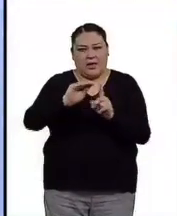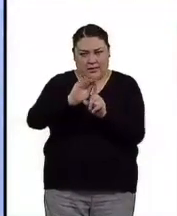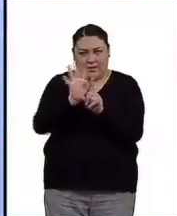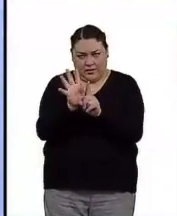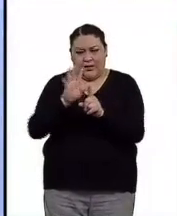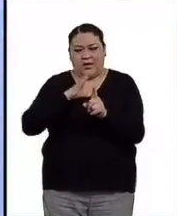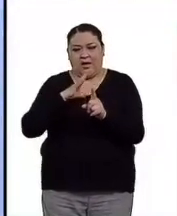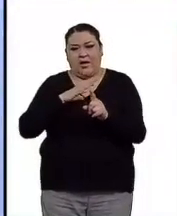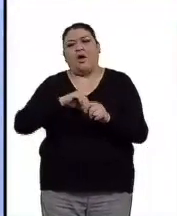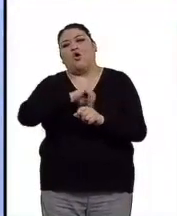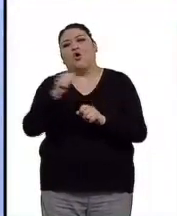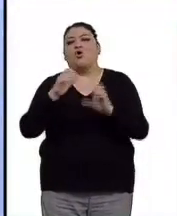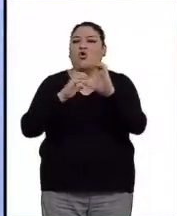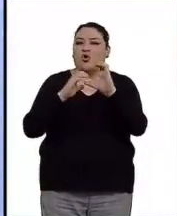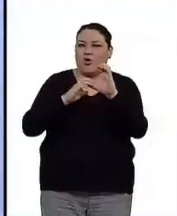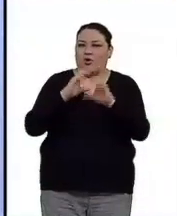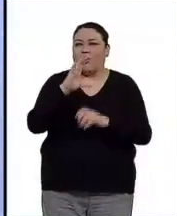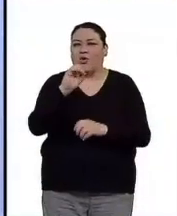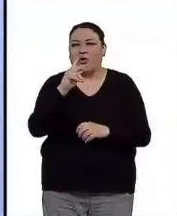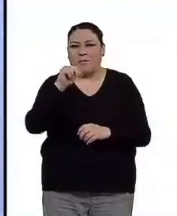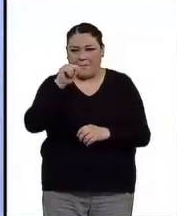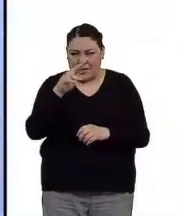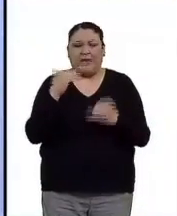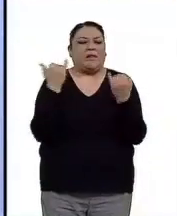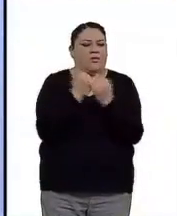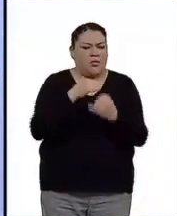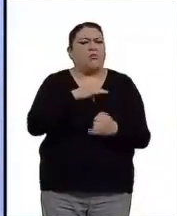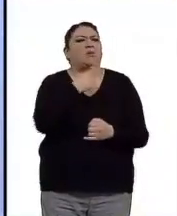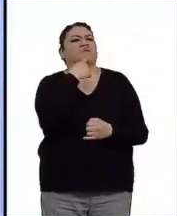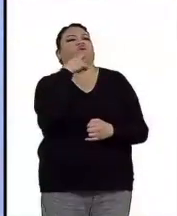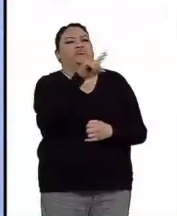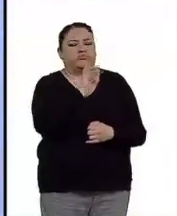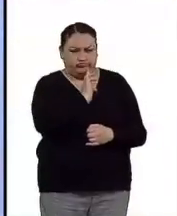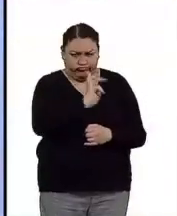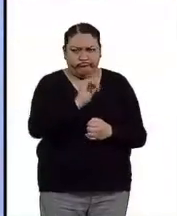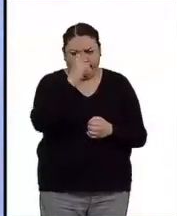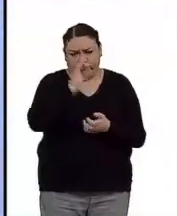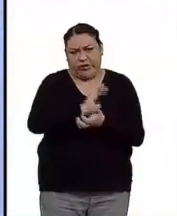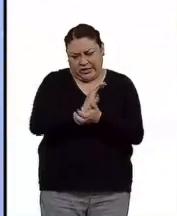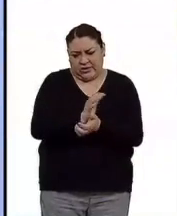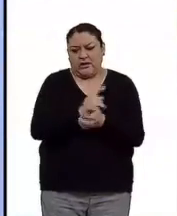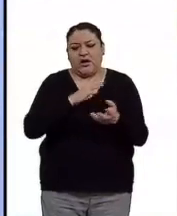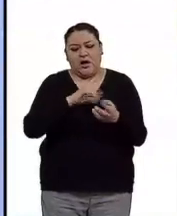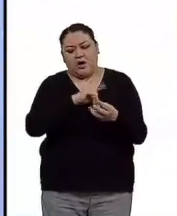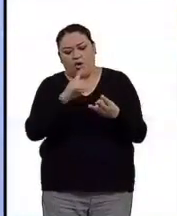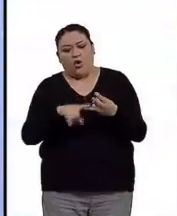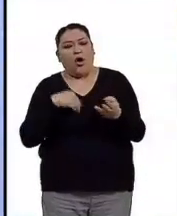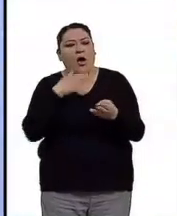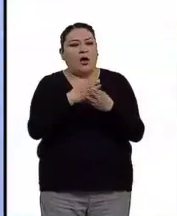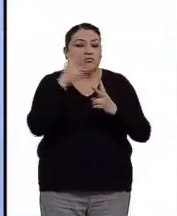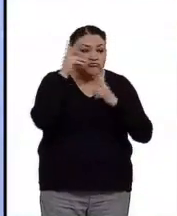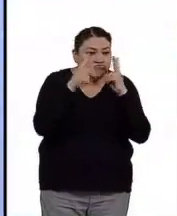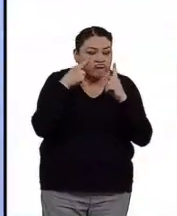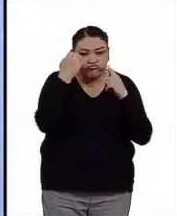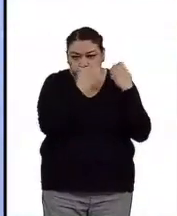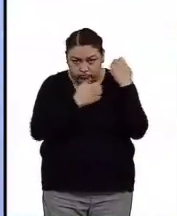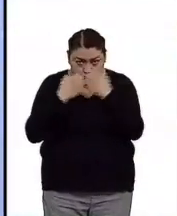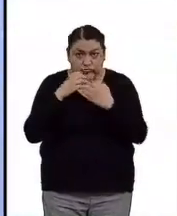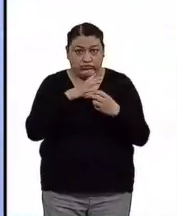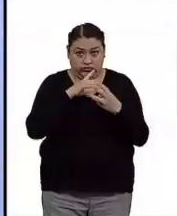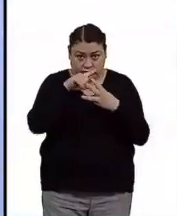CONAPRED para prevenir la discriminación, que también tienen quejas por este tipo de cosas. Tenemos la Inspección del Trabajo, que también tiene